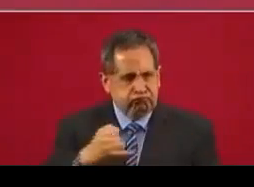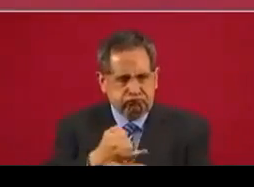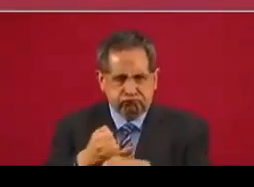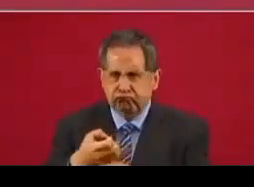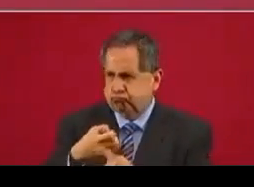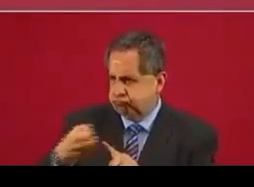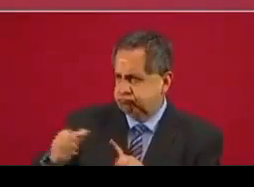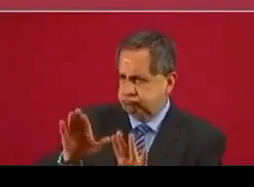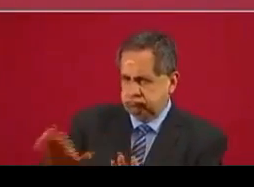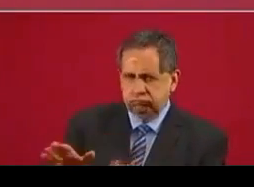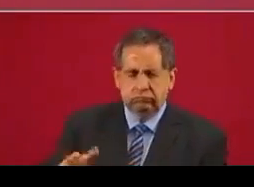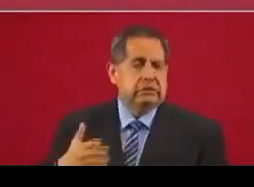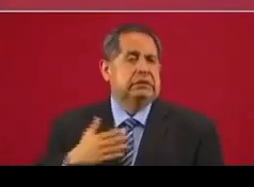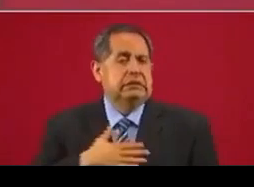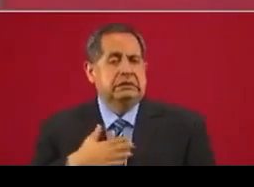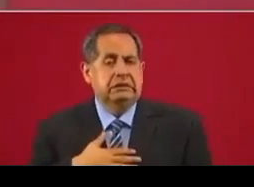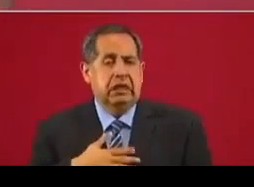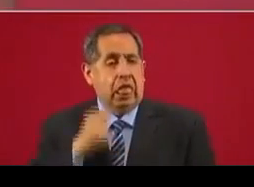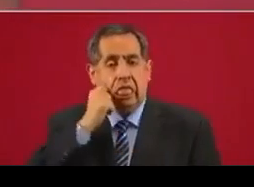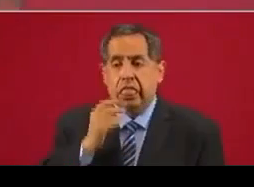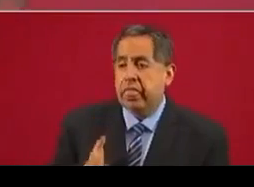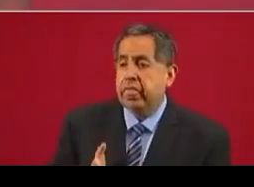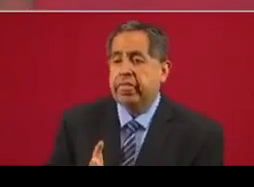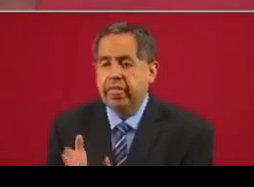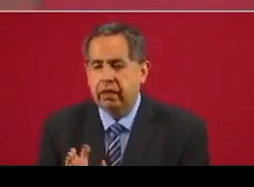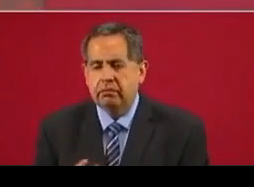tener una actitud injerencista